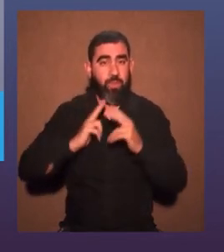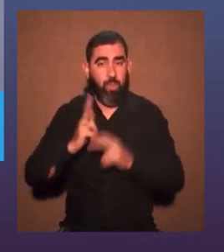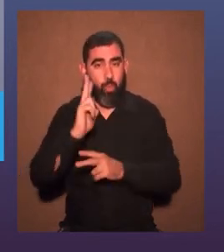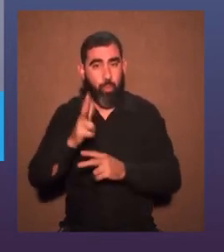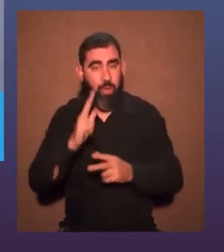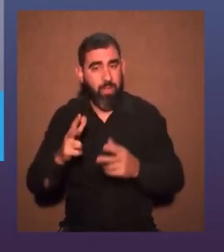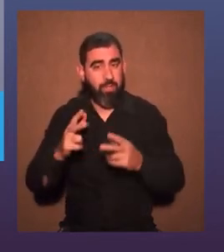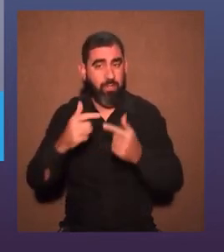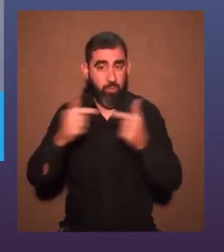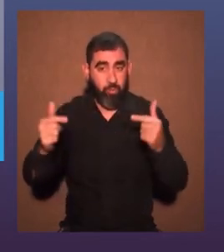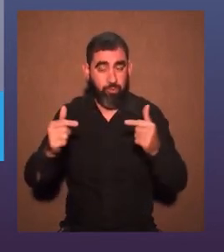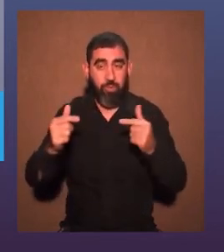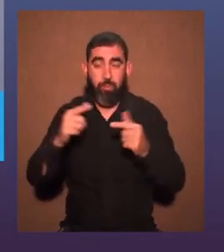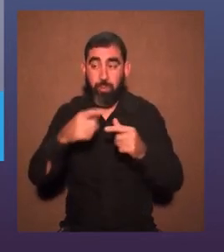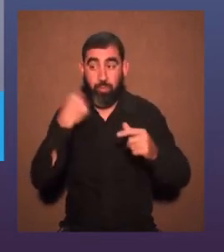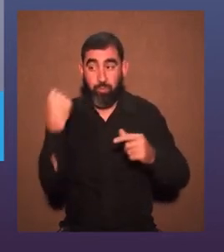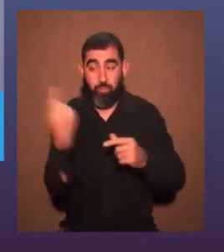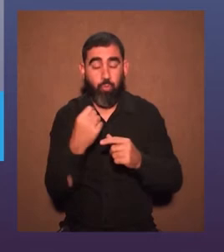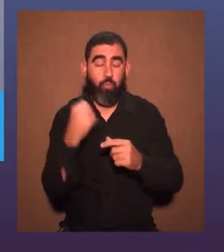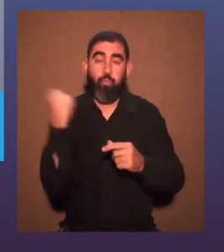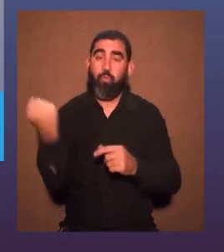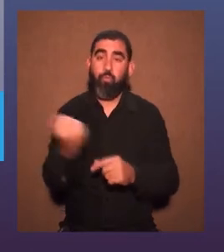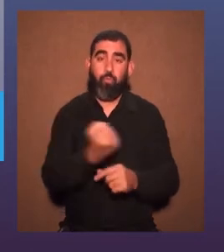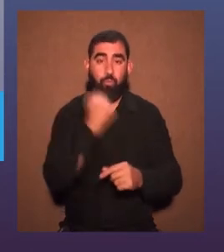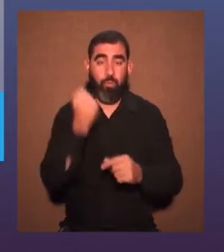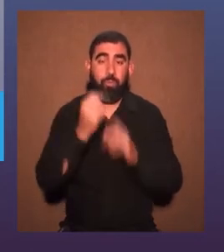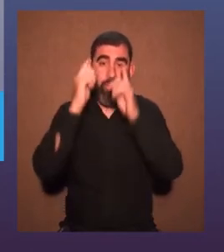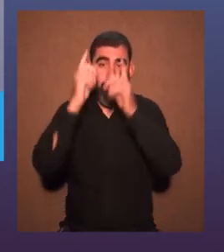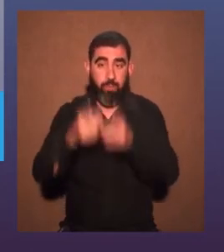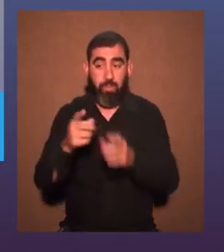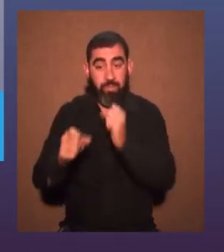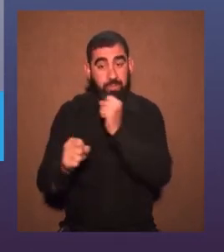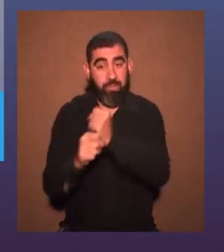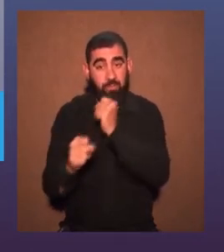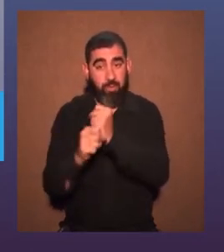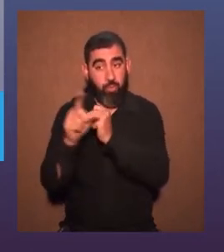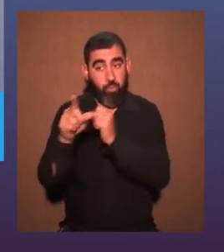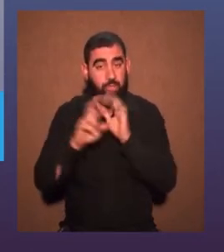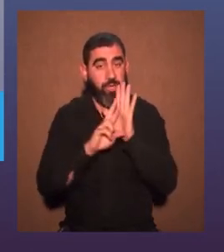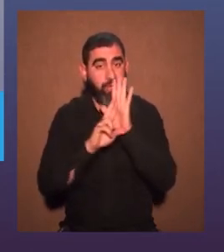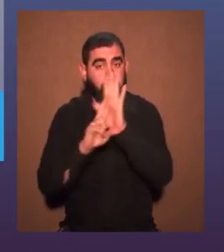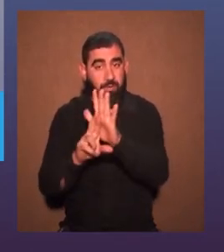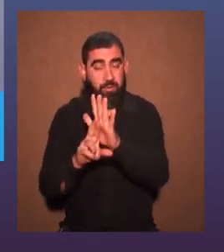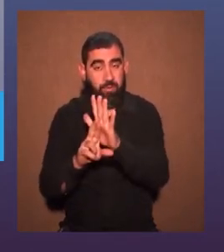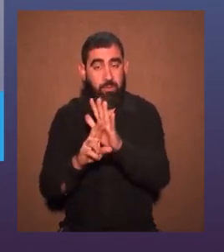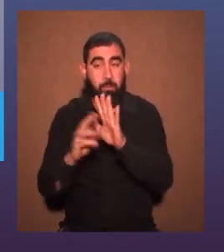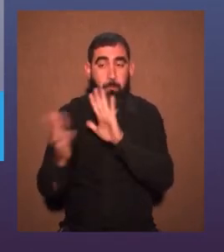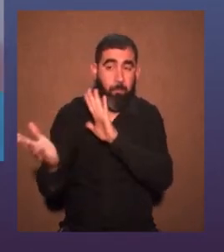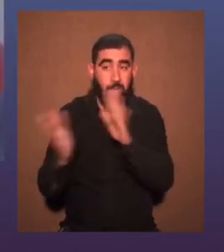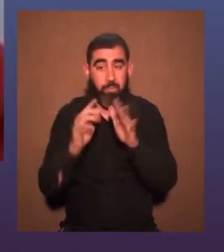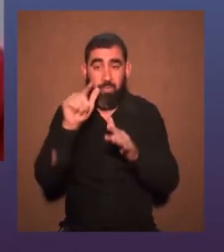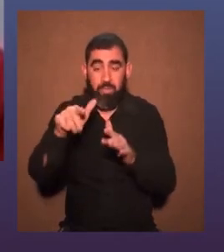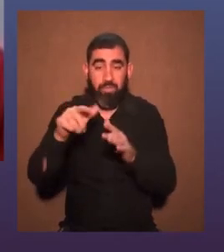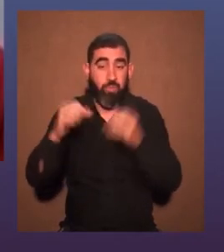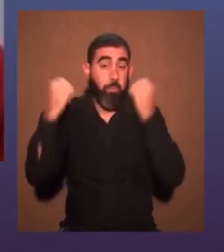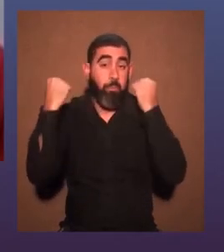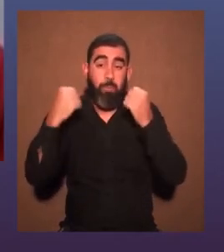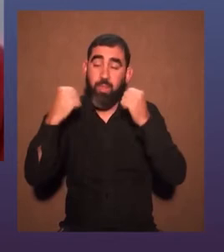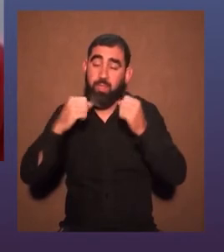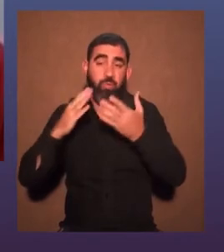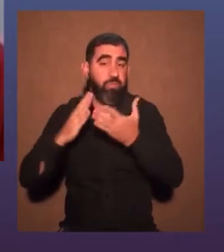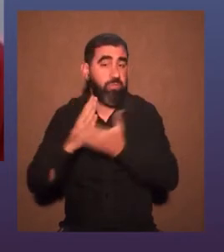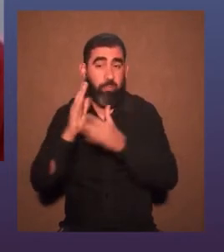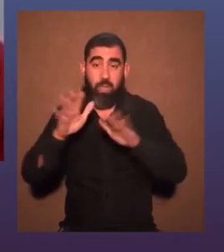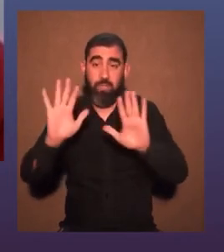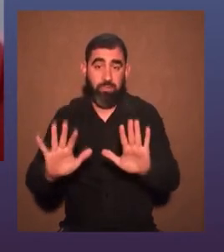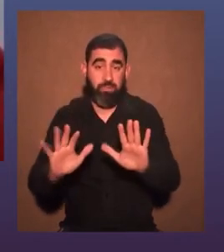situaciones, y para La Tregua fue fundamental también el trabajo con esos referentes. Y más o menos ese ha sido el entrenamiento siempre,